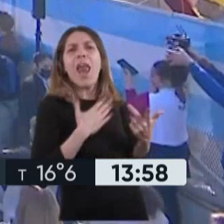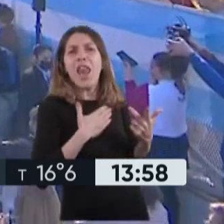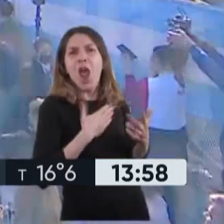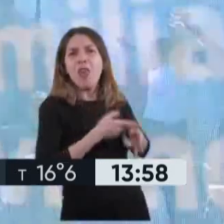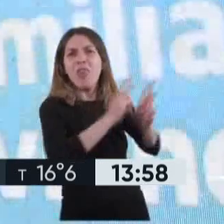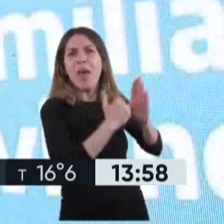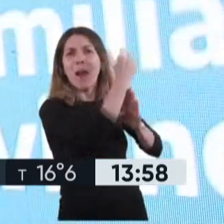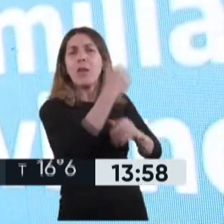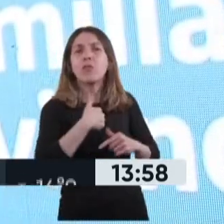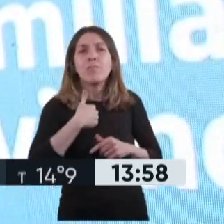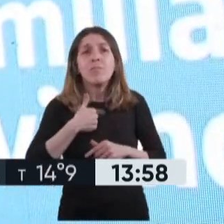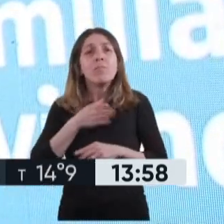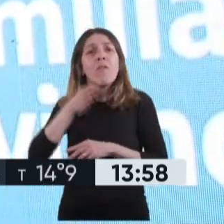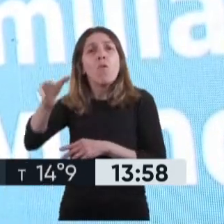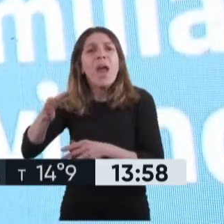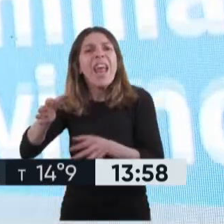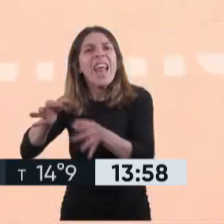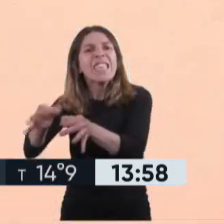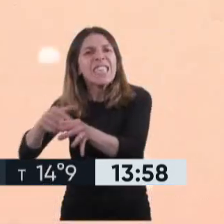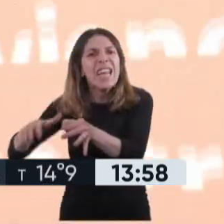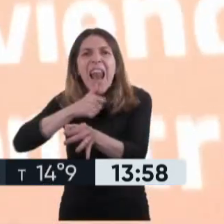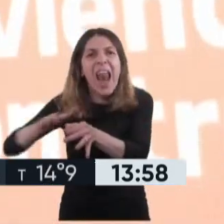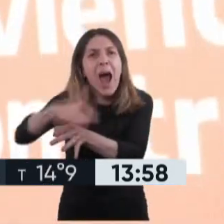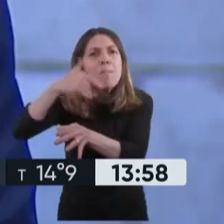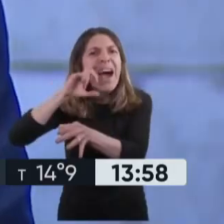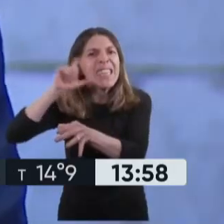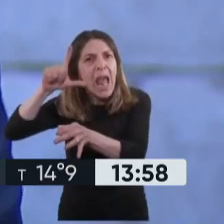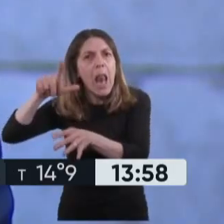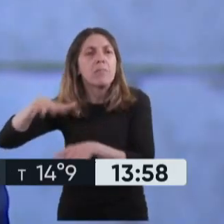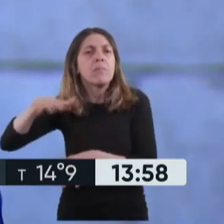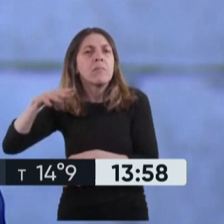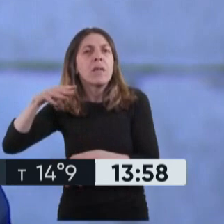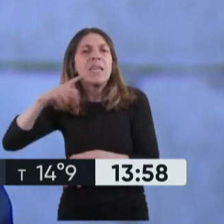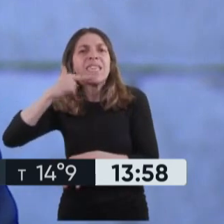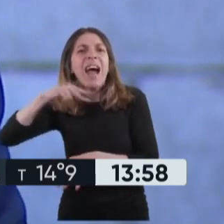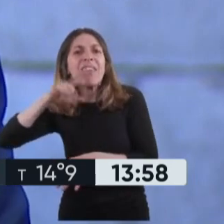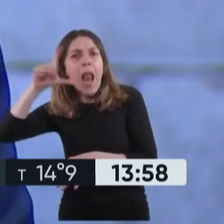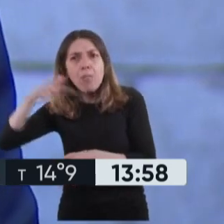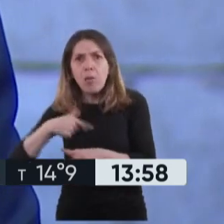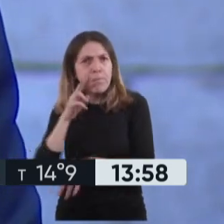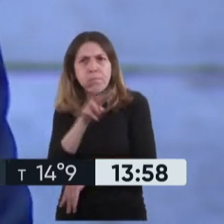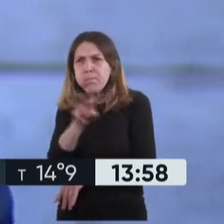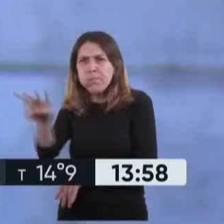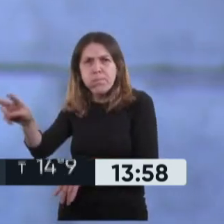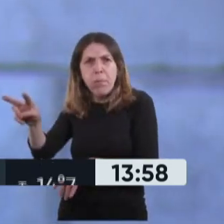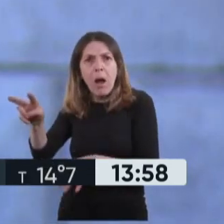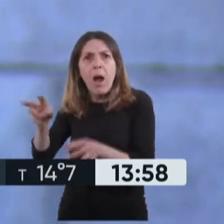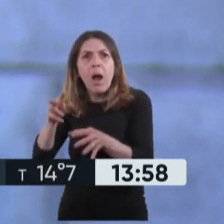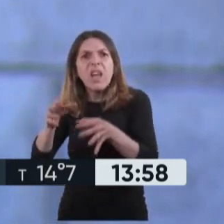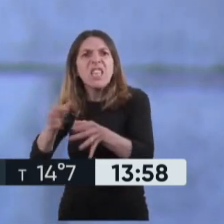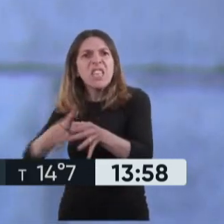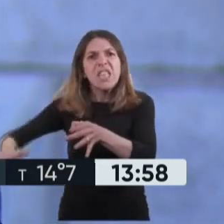telmo de la isla maciel y vi la cantidad de casas que estamos construyendo en la isla maciel